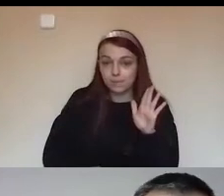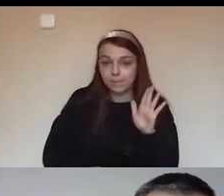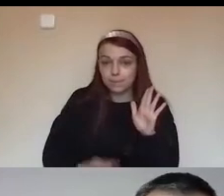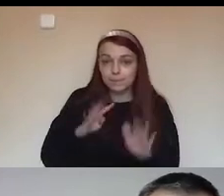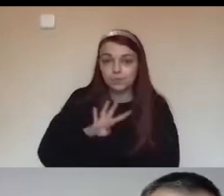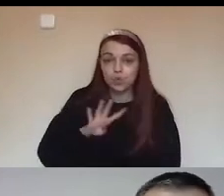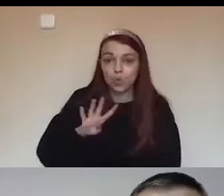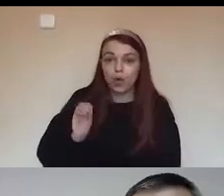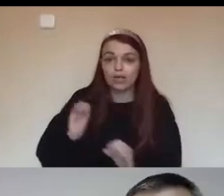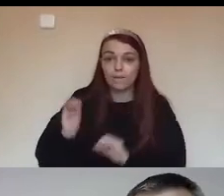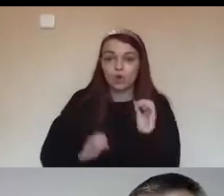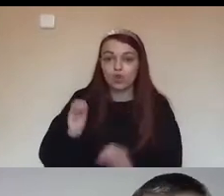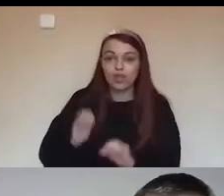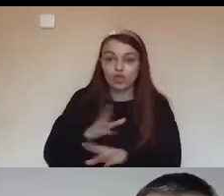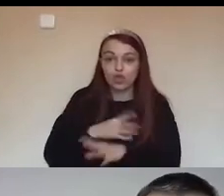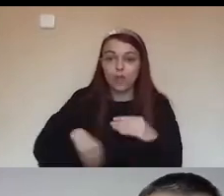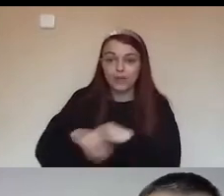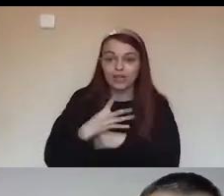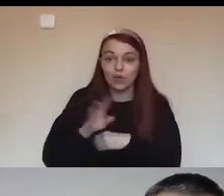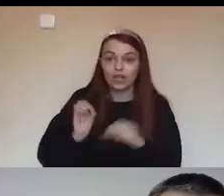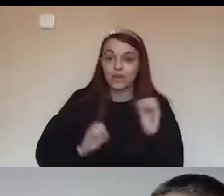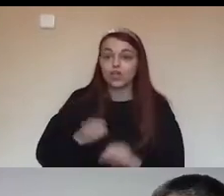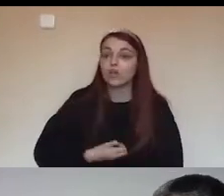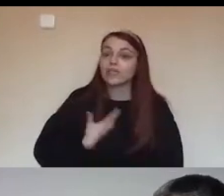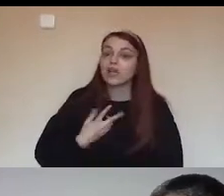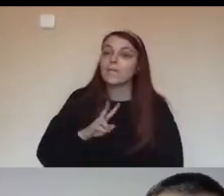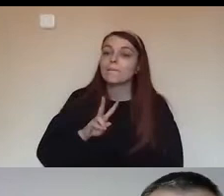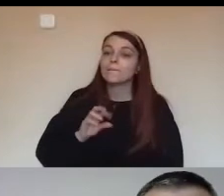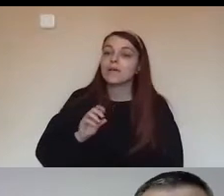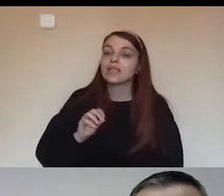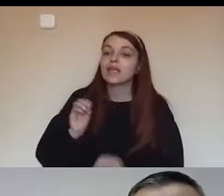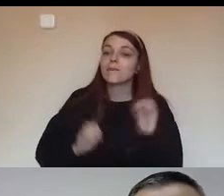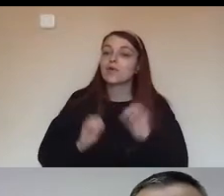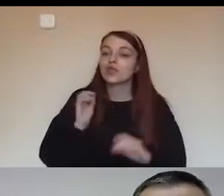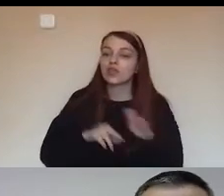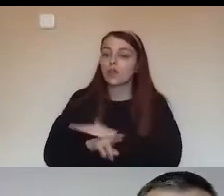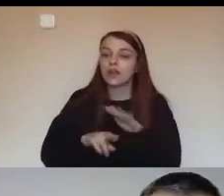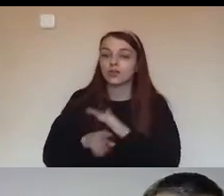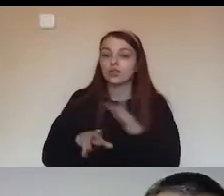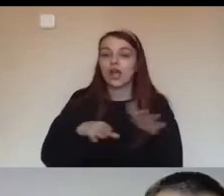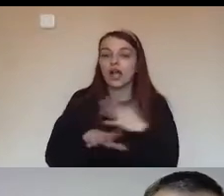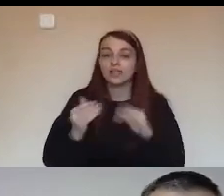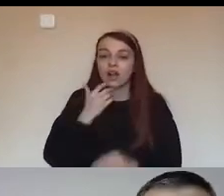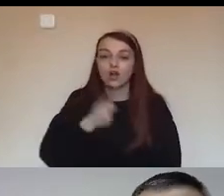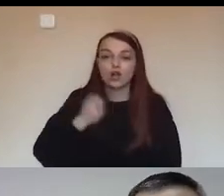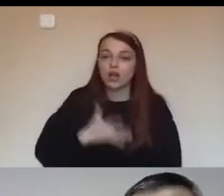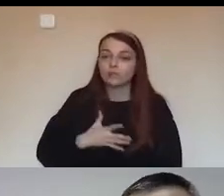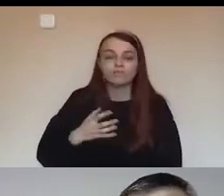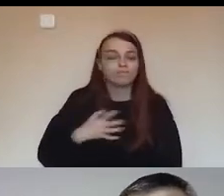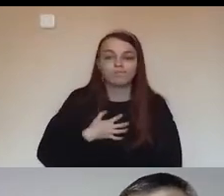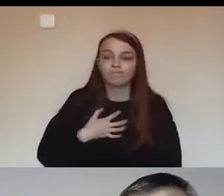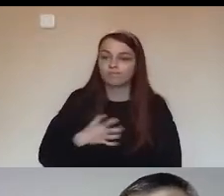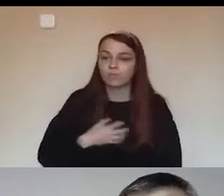40% de empatía, un 40% de pasión y un 20% de recursos. La accesibilidad no puede ser algo caro. Tiene que ser algo